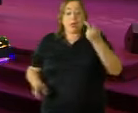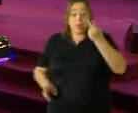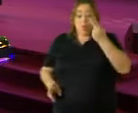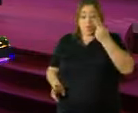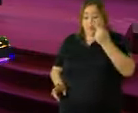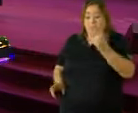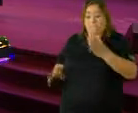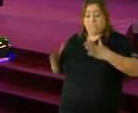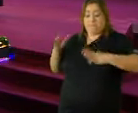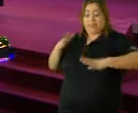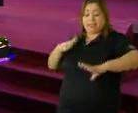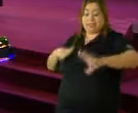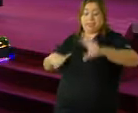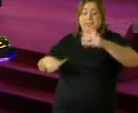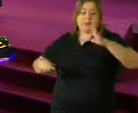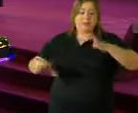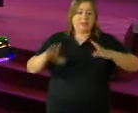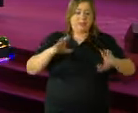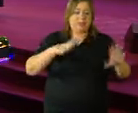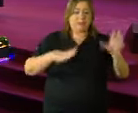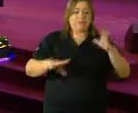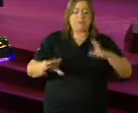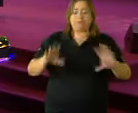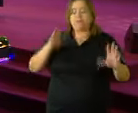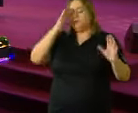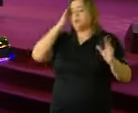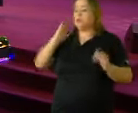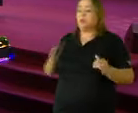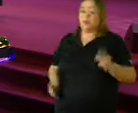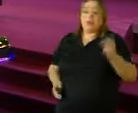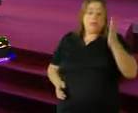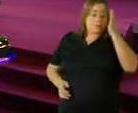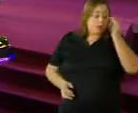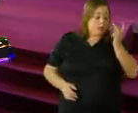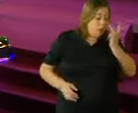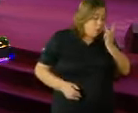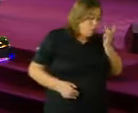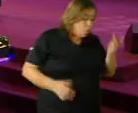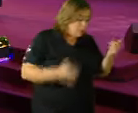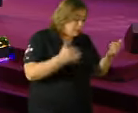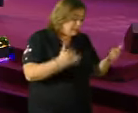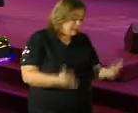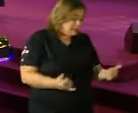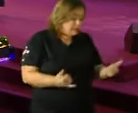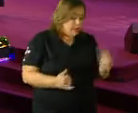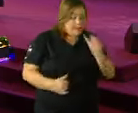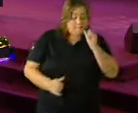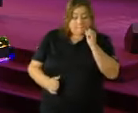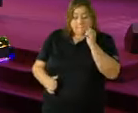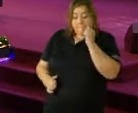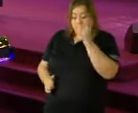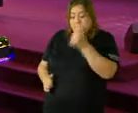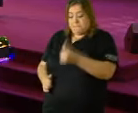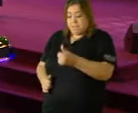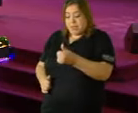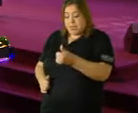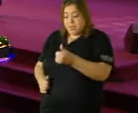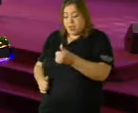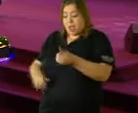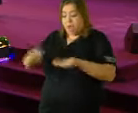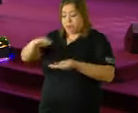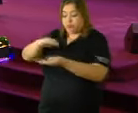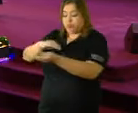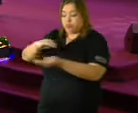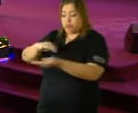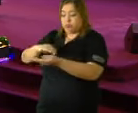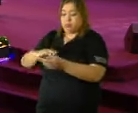de ellos. Y si la hierba del campo que hoy es y mañana se echa en el horno, Dios la viste así, ¿no